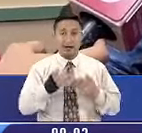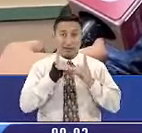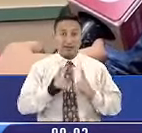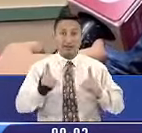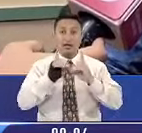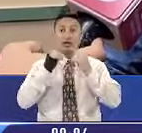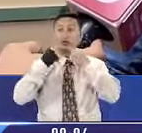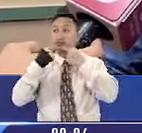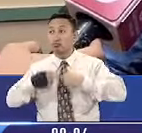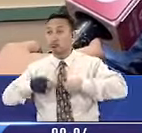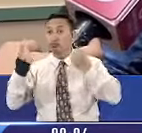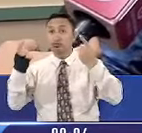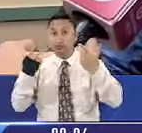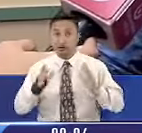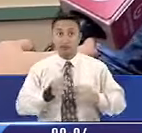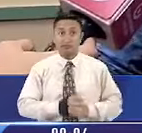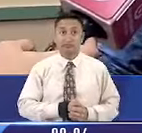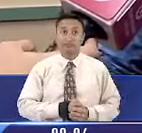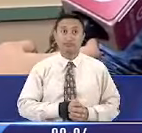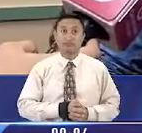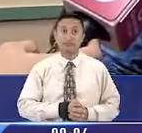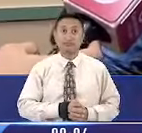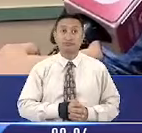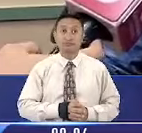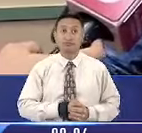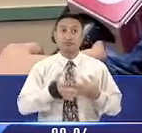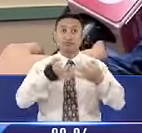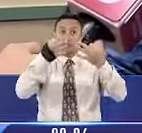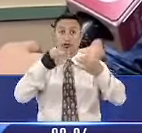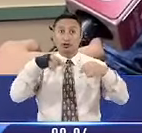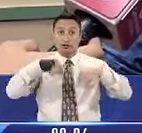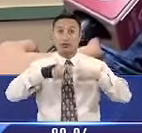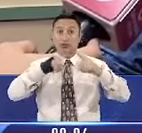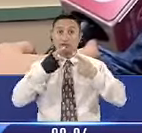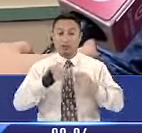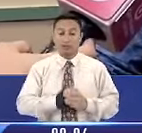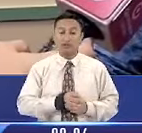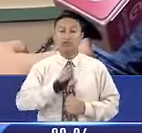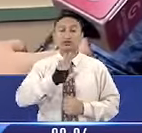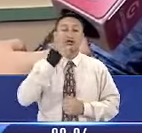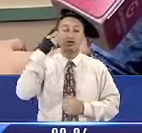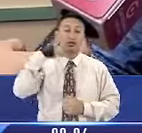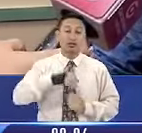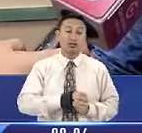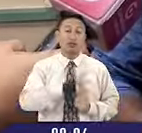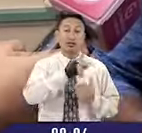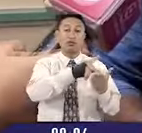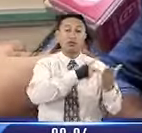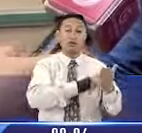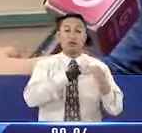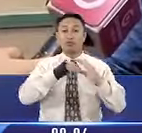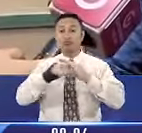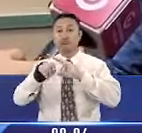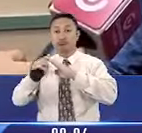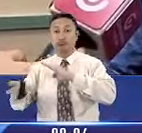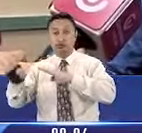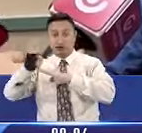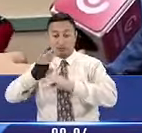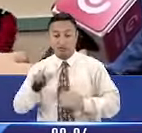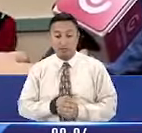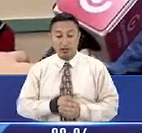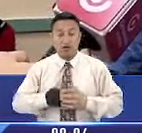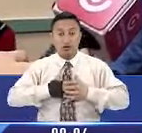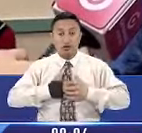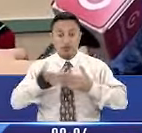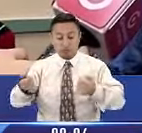promulgados los resultados definitivos y oficiales de la consulta, tiene 5 días para enviar esto a la Asamblea Nacional y